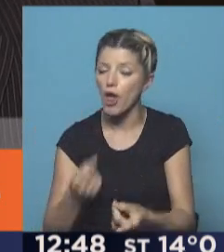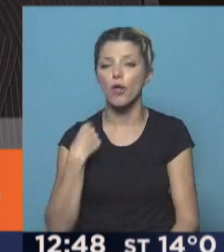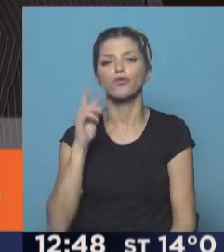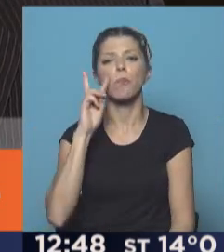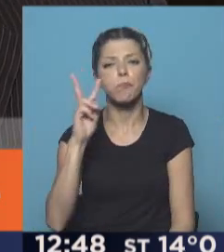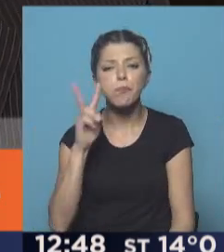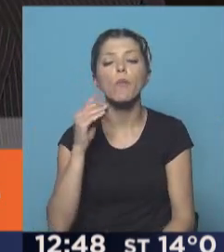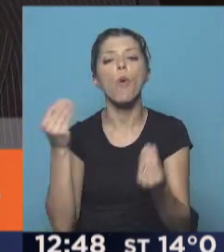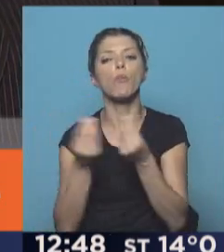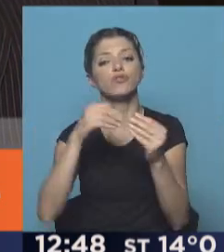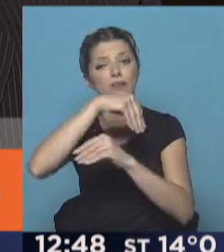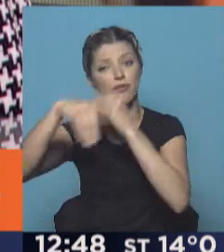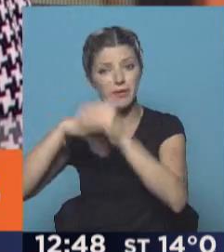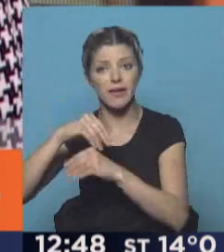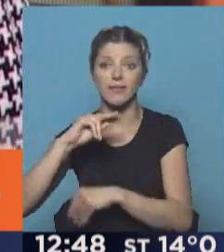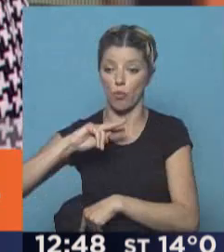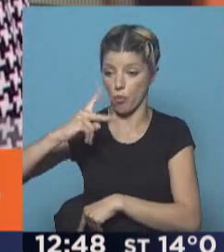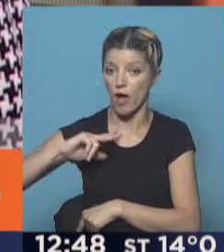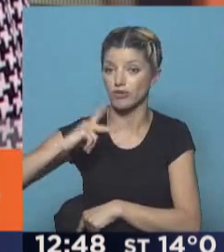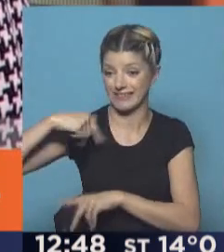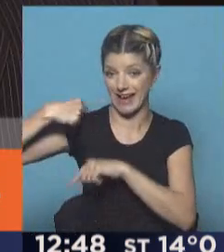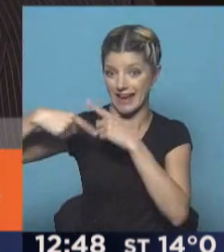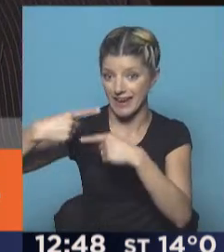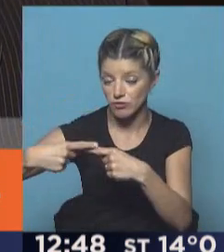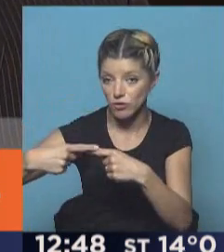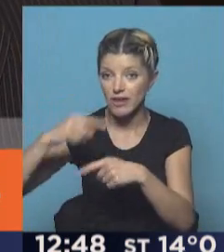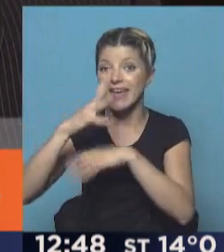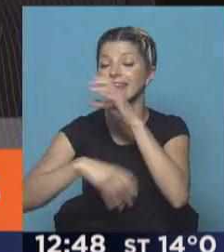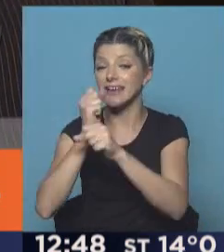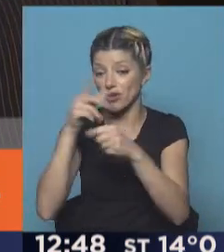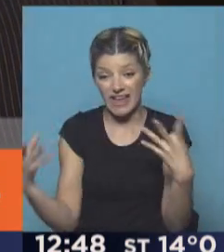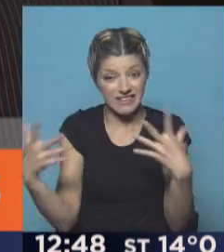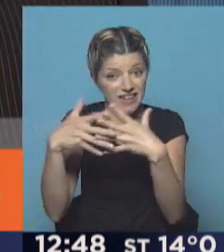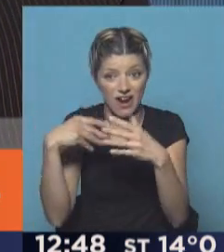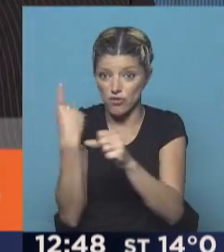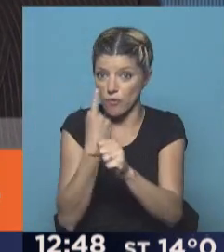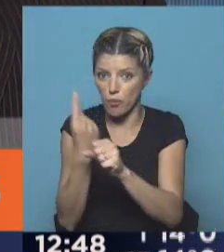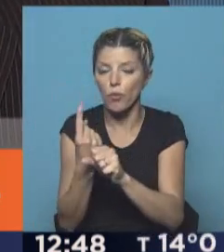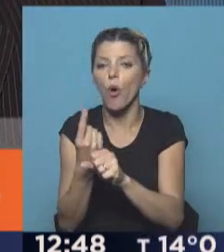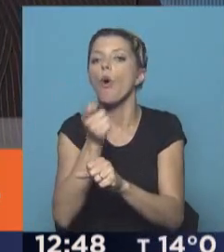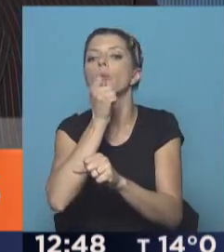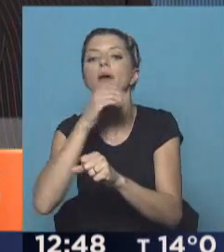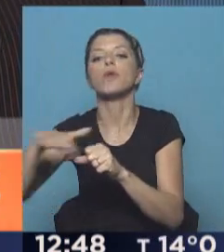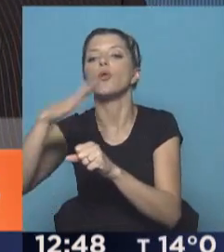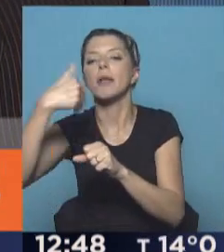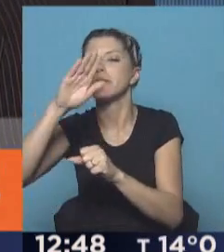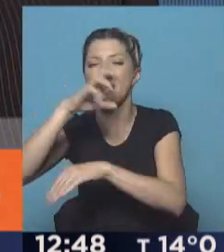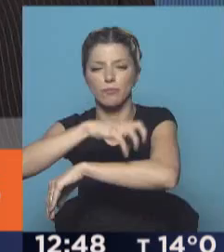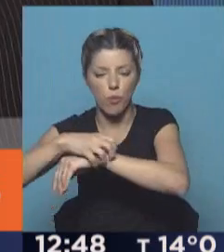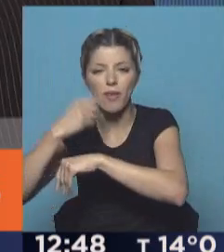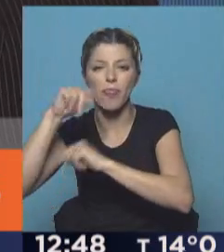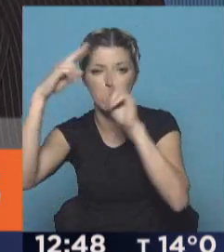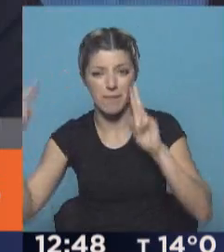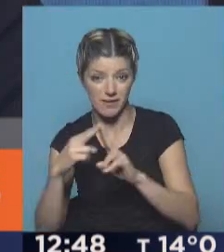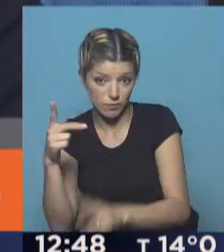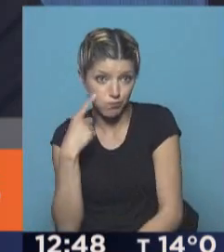muchos casos de segunda y tercera generación que todavía no se han integrado. Los suburbios de París son un ejemplo y yo les diría que hasta